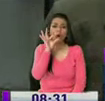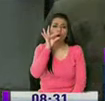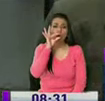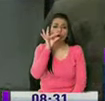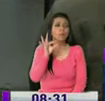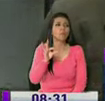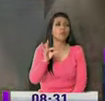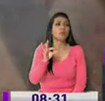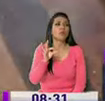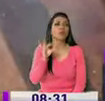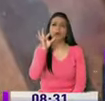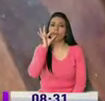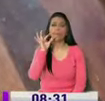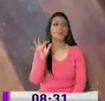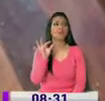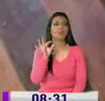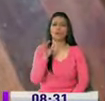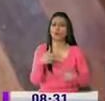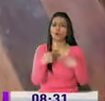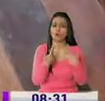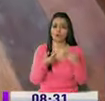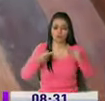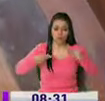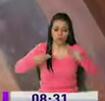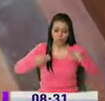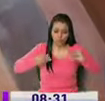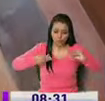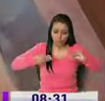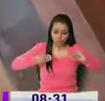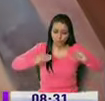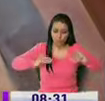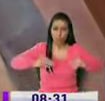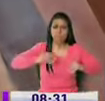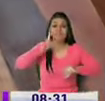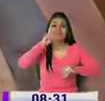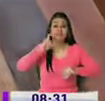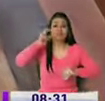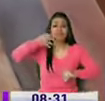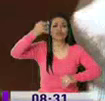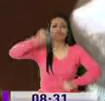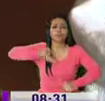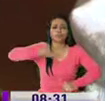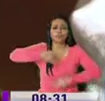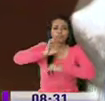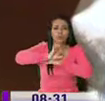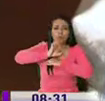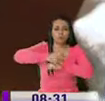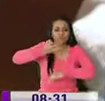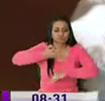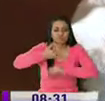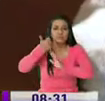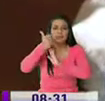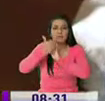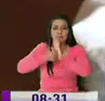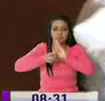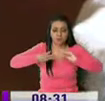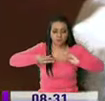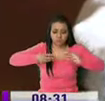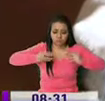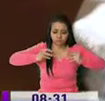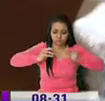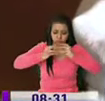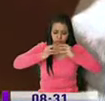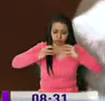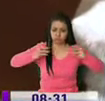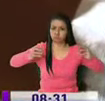particular tiene la característica de trabajar con hojas 100% nacionales, tabaco 100% artesanal, cuya